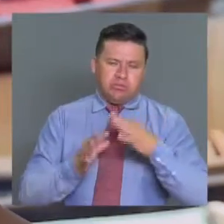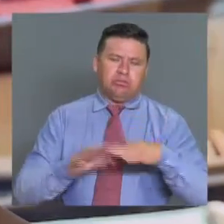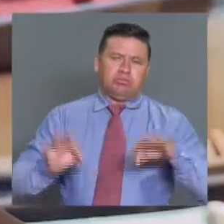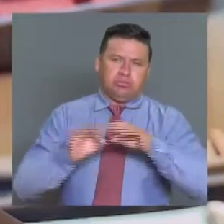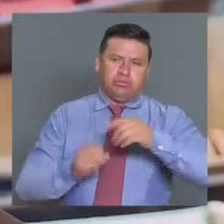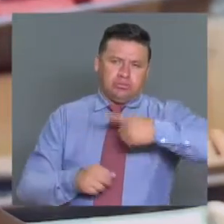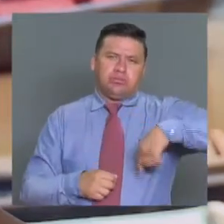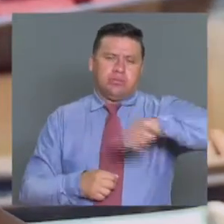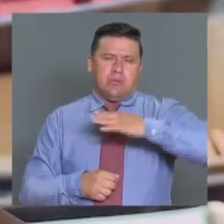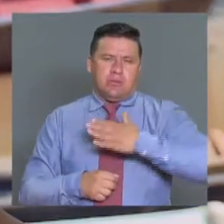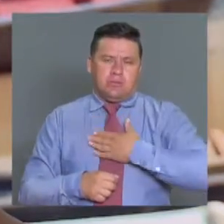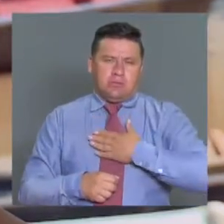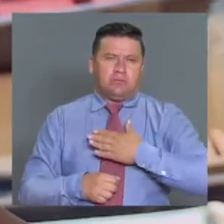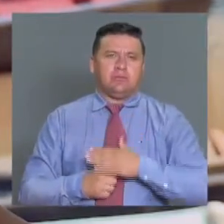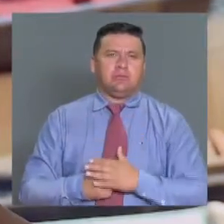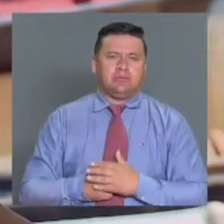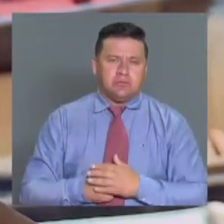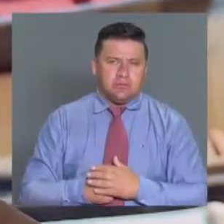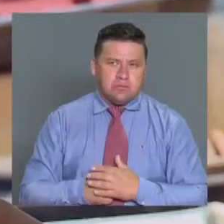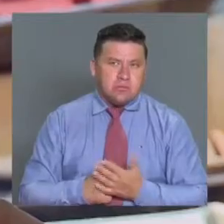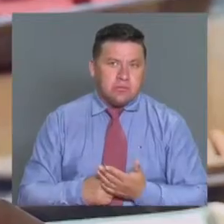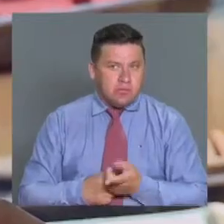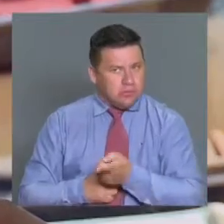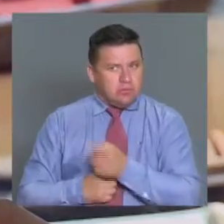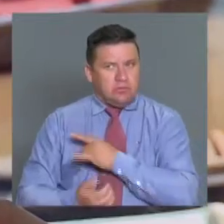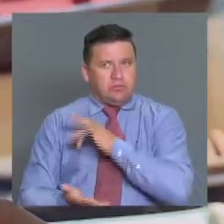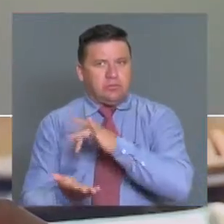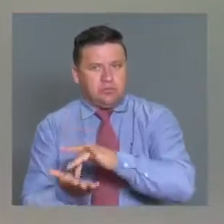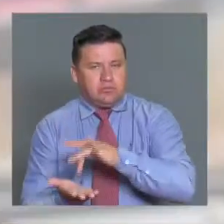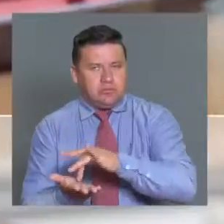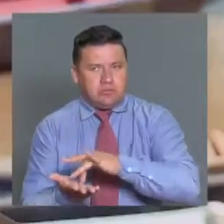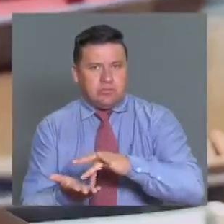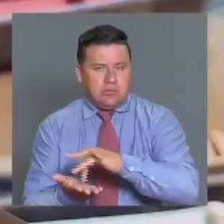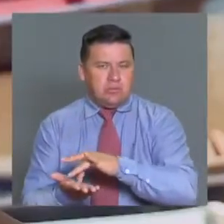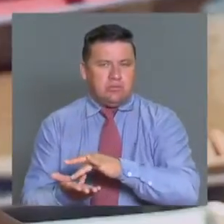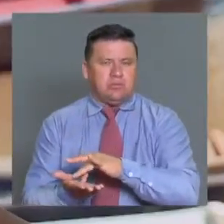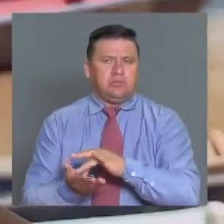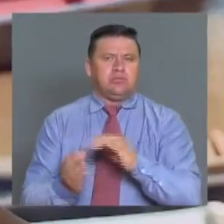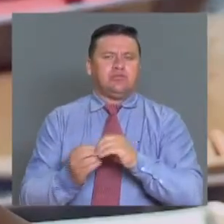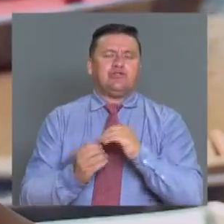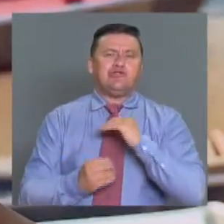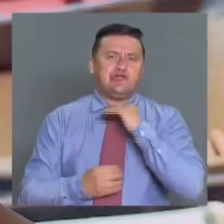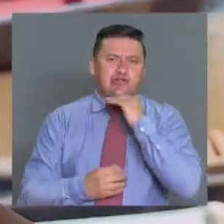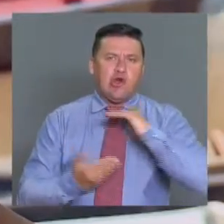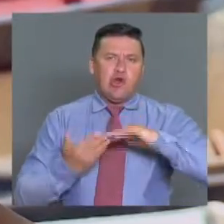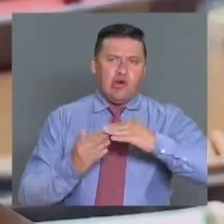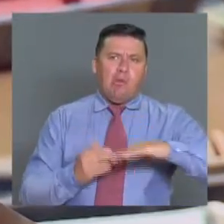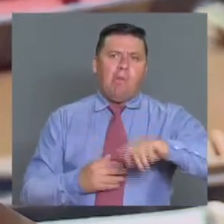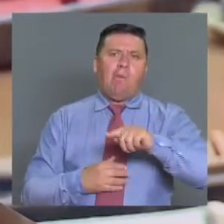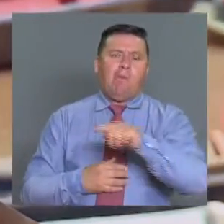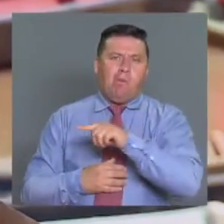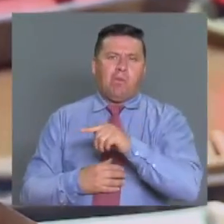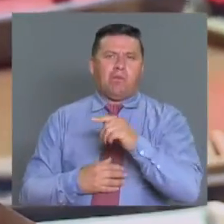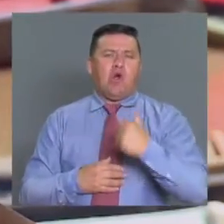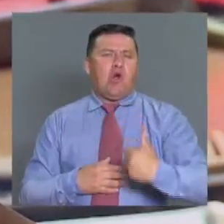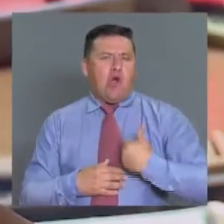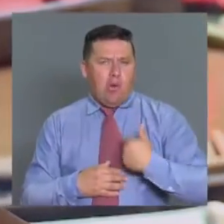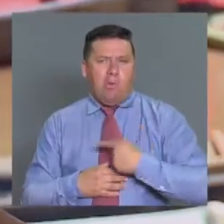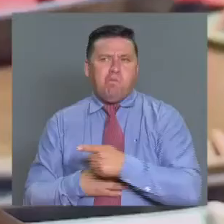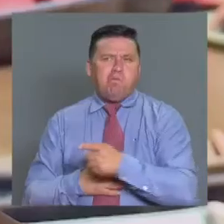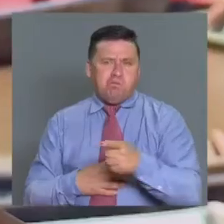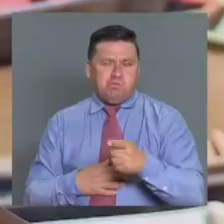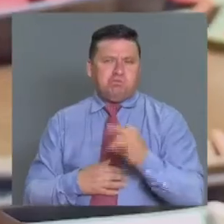para nosotros que ellos hagan presencia acá hay bastante población bastante chicos que